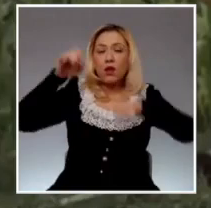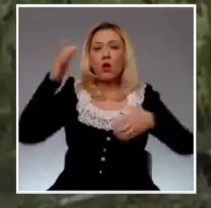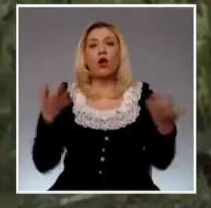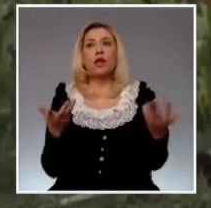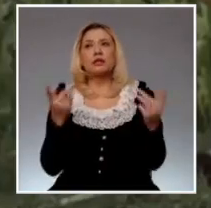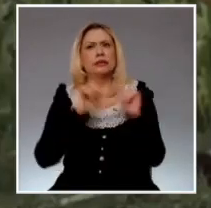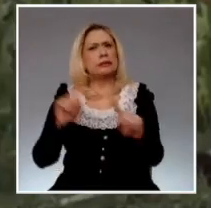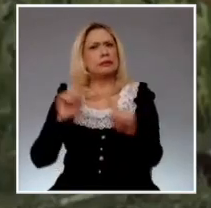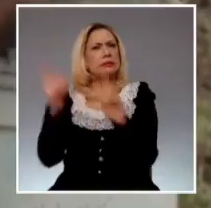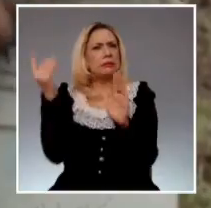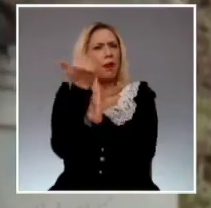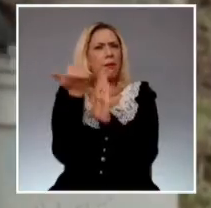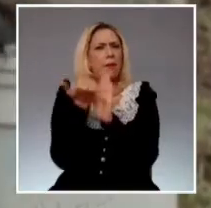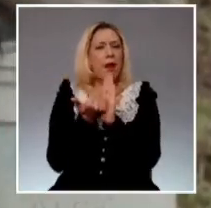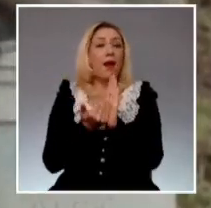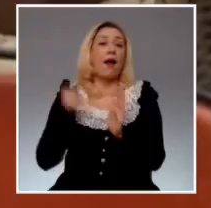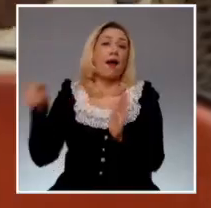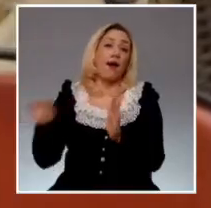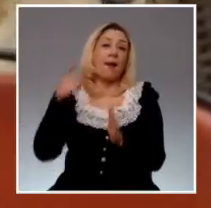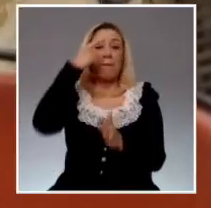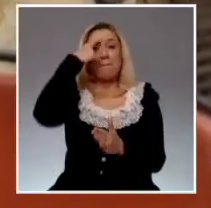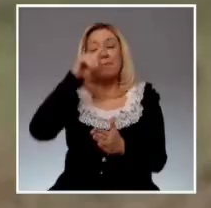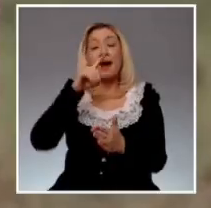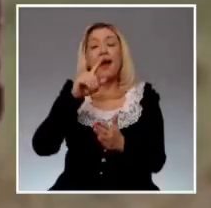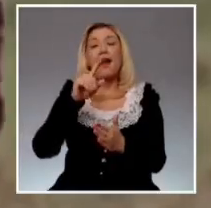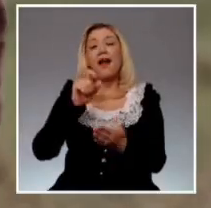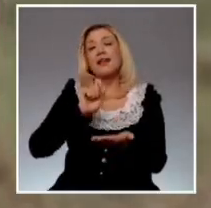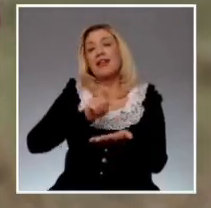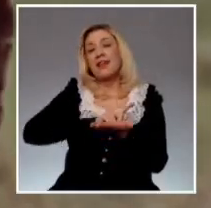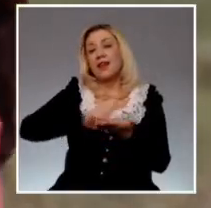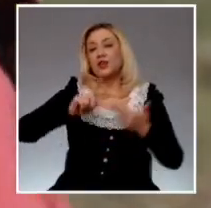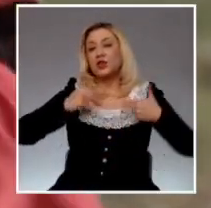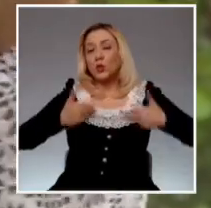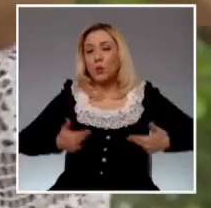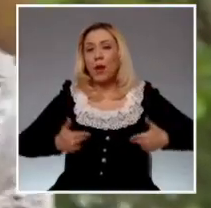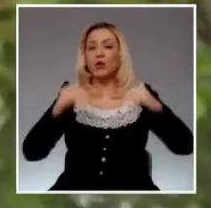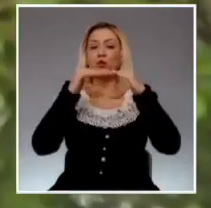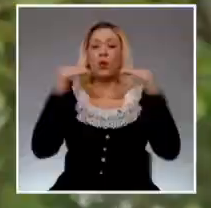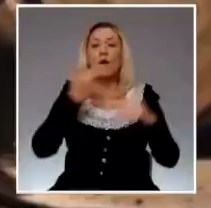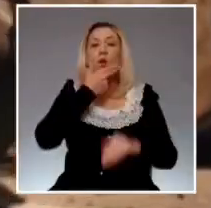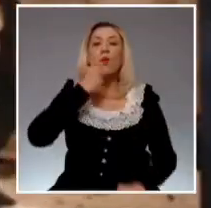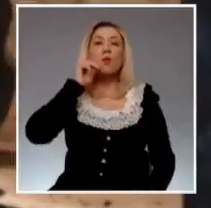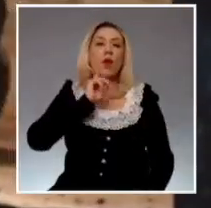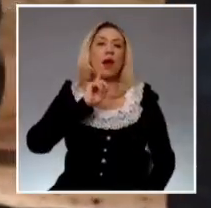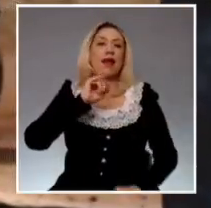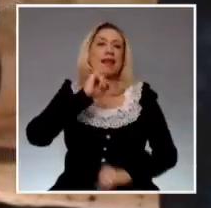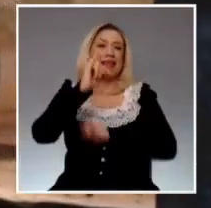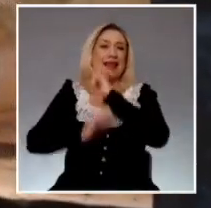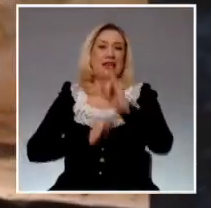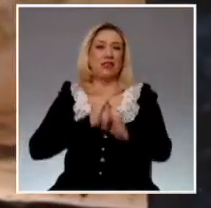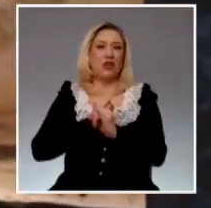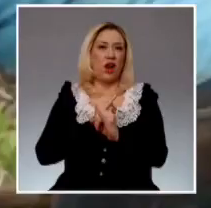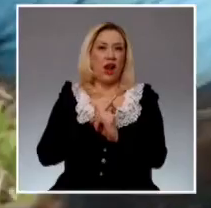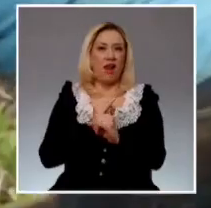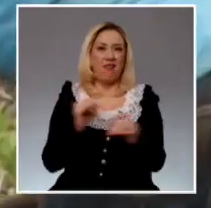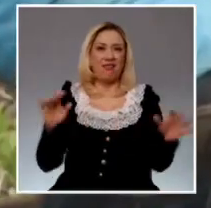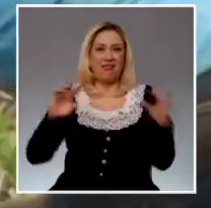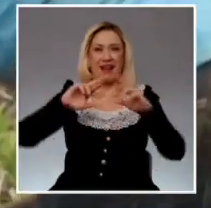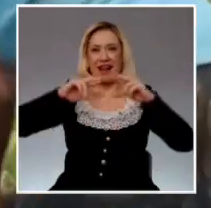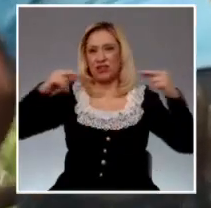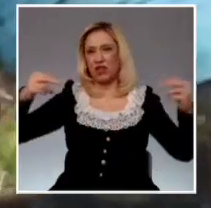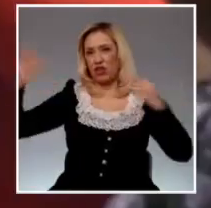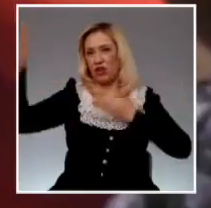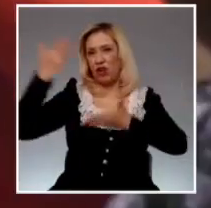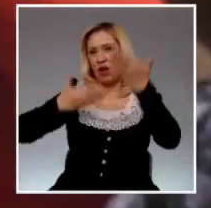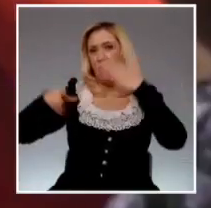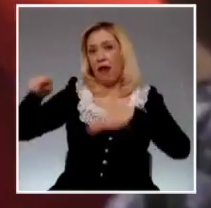de Derechos Humanos, Igualdad de Género y Asuntos Internacionales del Consejo de la Judicatura Federal, también se presentan recomendaciones